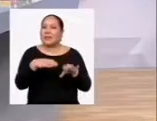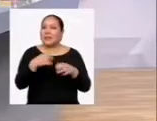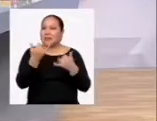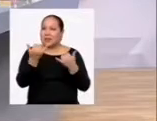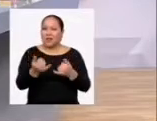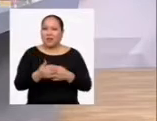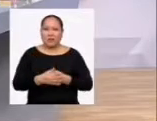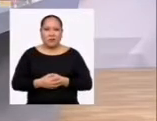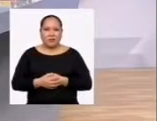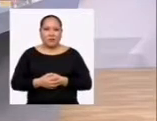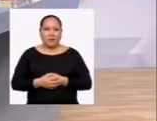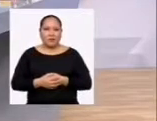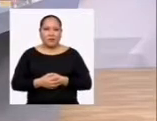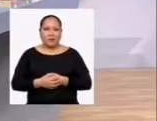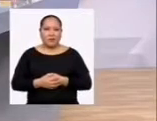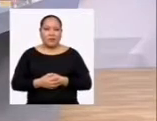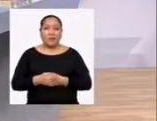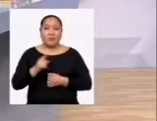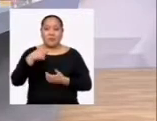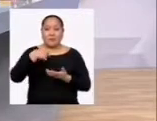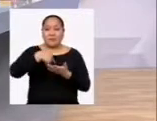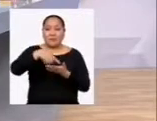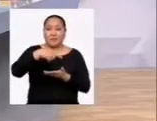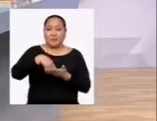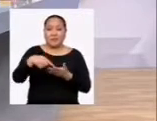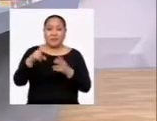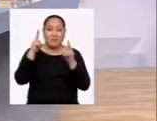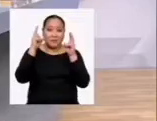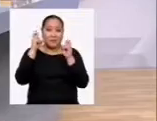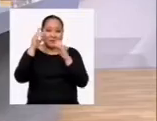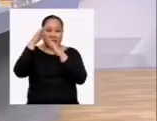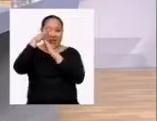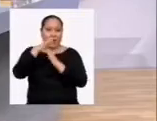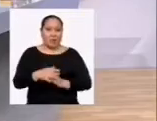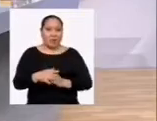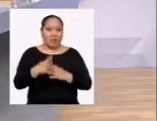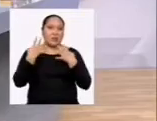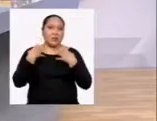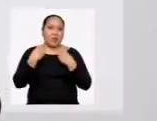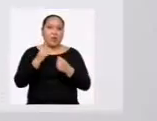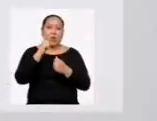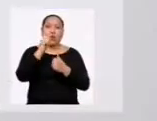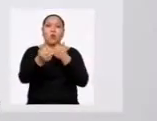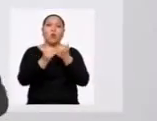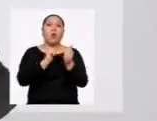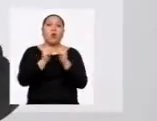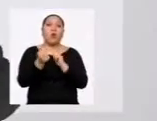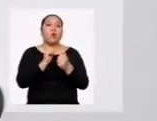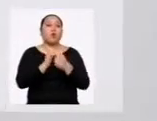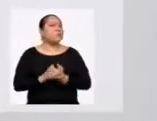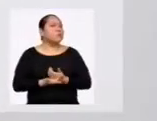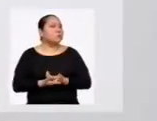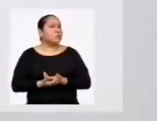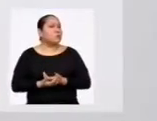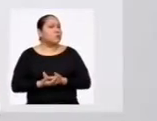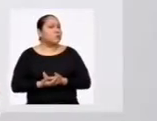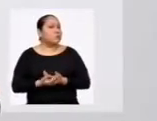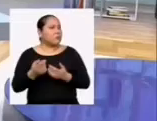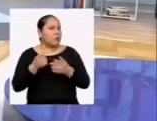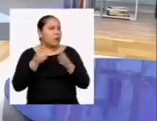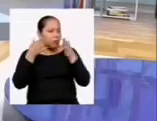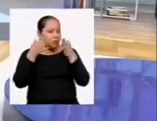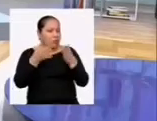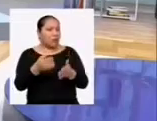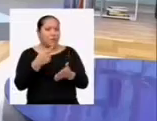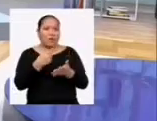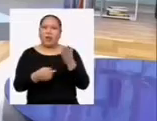Bueno, yo ya mandé mi texto sobre discriminación y salud a un concurso. ¿Sobre qué específicamente